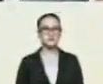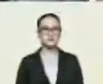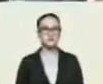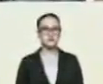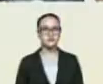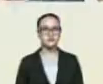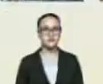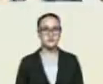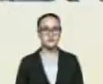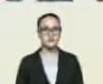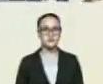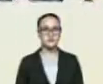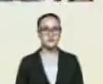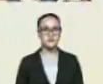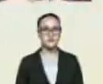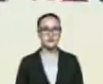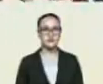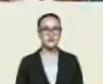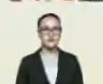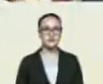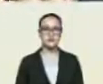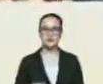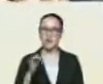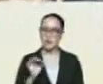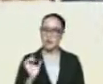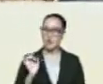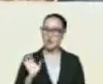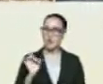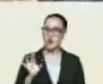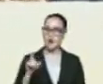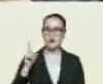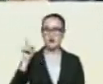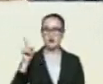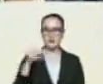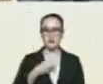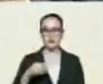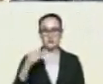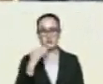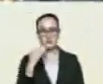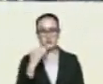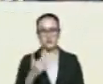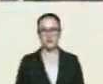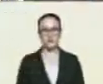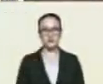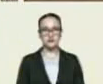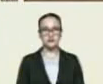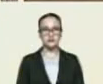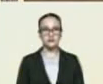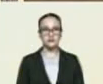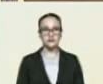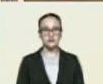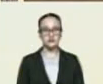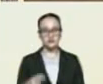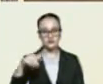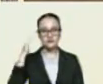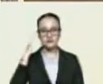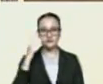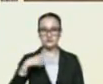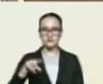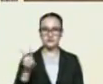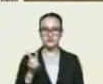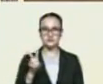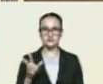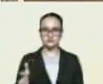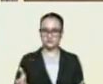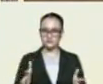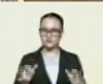Y esa lección todavía debe dolerle en la piel al señor Donald Trump. Debe saber de qué estamos hechos los